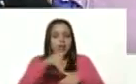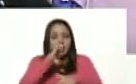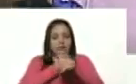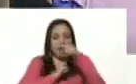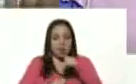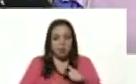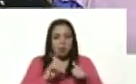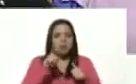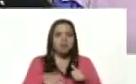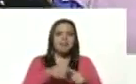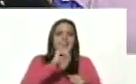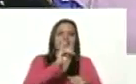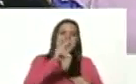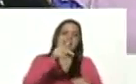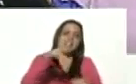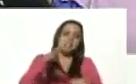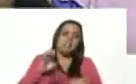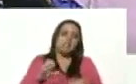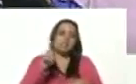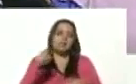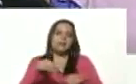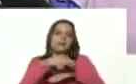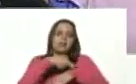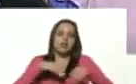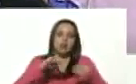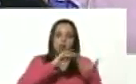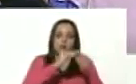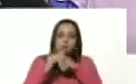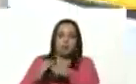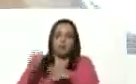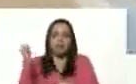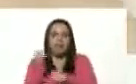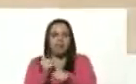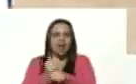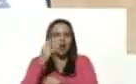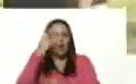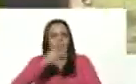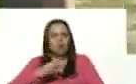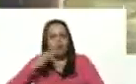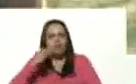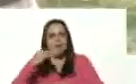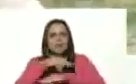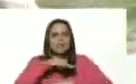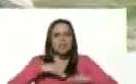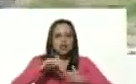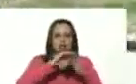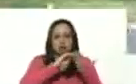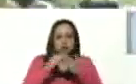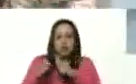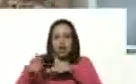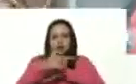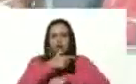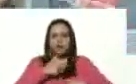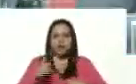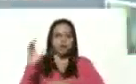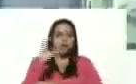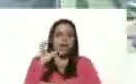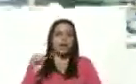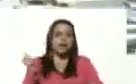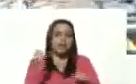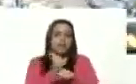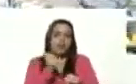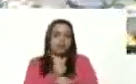Barrio Tricolor, Ministerio de la Comuna, Chamba Juvenil, bueno, Gobierno de Caracas. Es un trabajo conjunto,